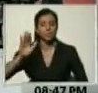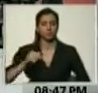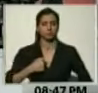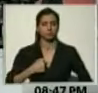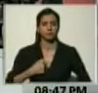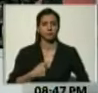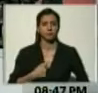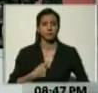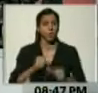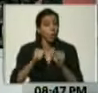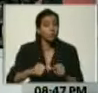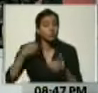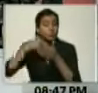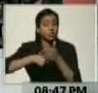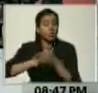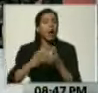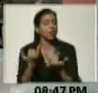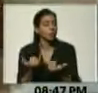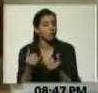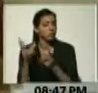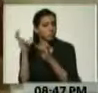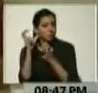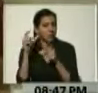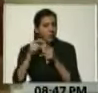Vamos a seguir escuchando al comandante Chávez.